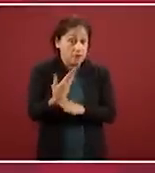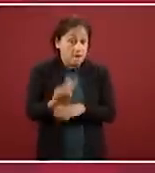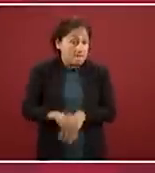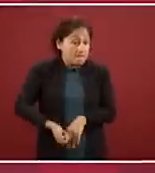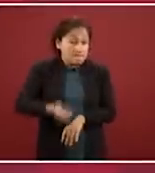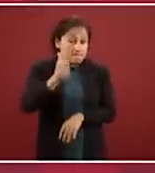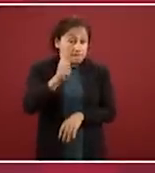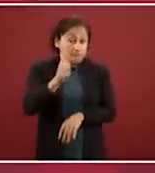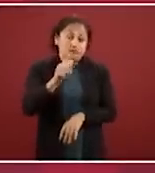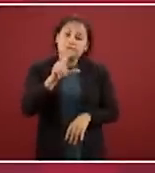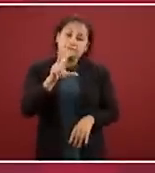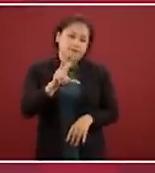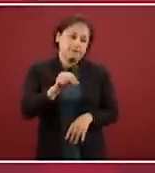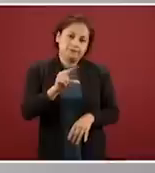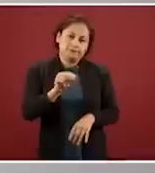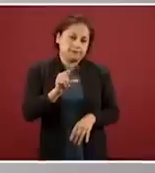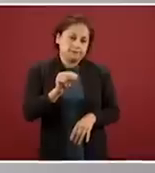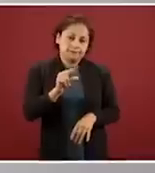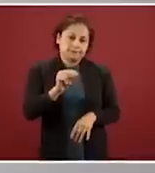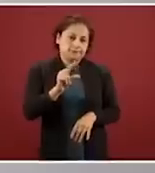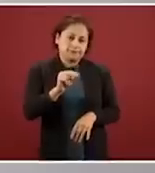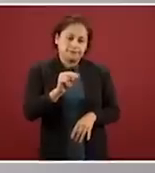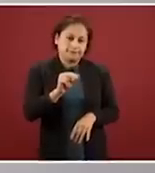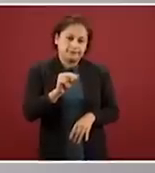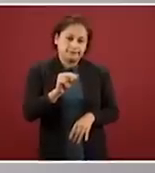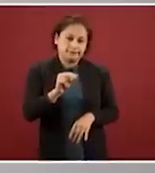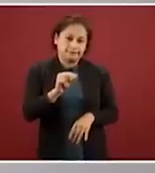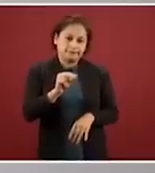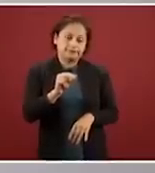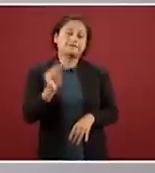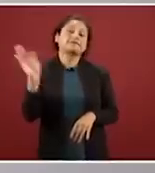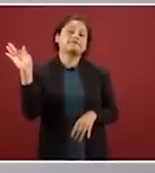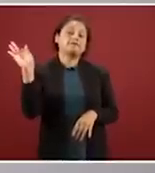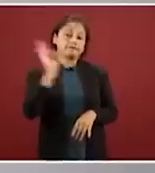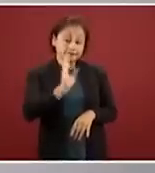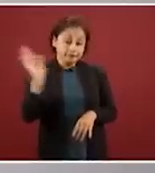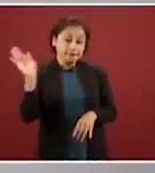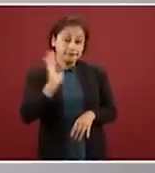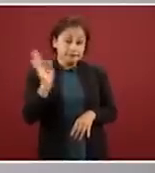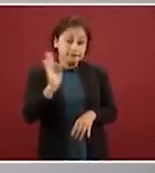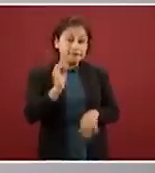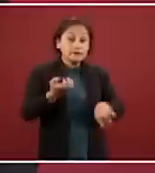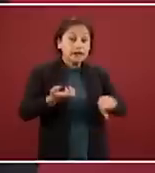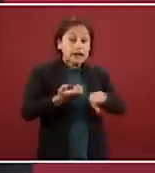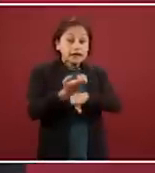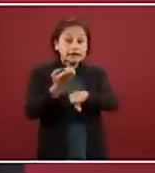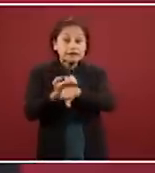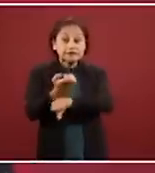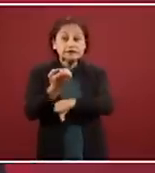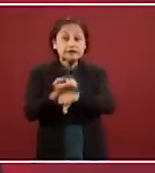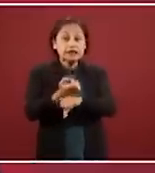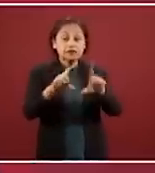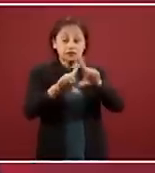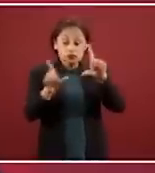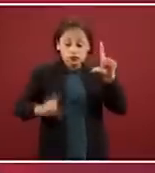¿eh? Si acaso se lamenta de que no cambien en algunos estados estas